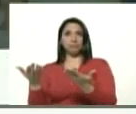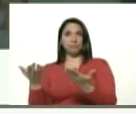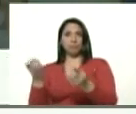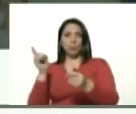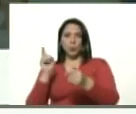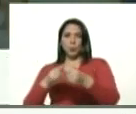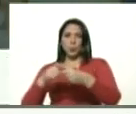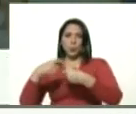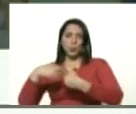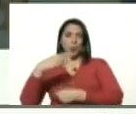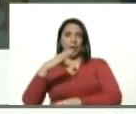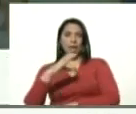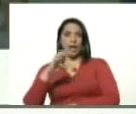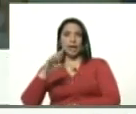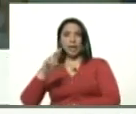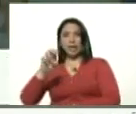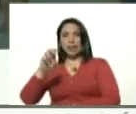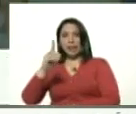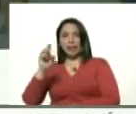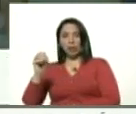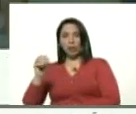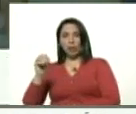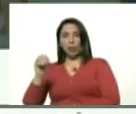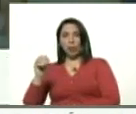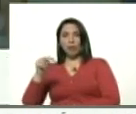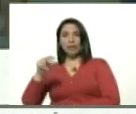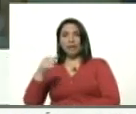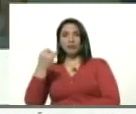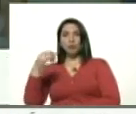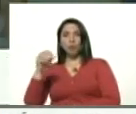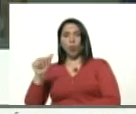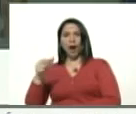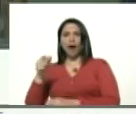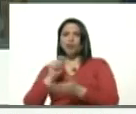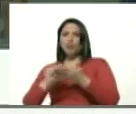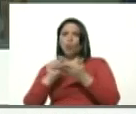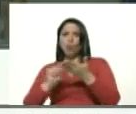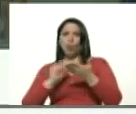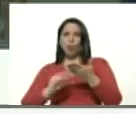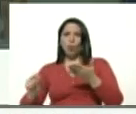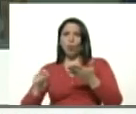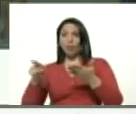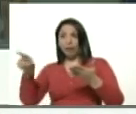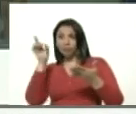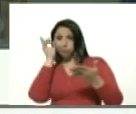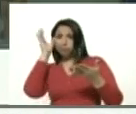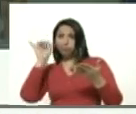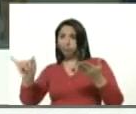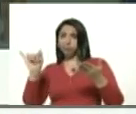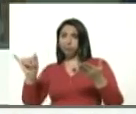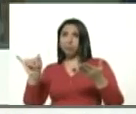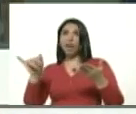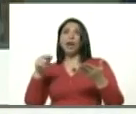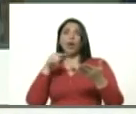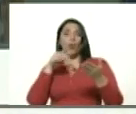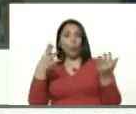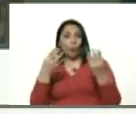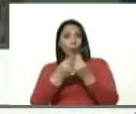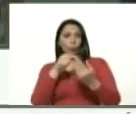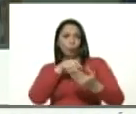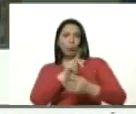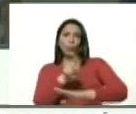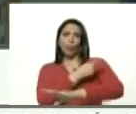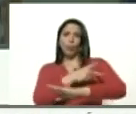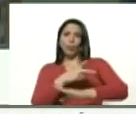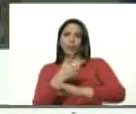incorporar al credo de Aquiles Nasoa algunas notas suyas sobre los personajes que Aquiles, con su gran erudición,